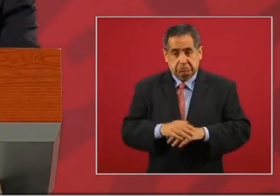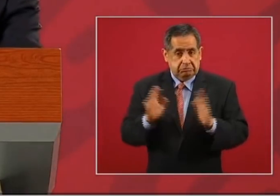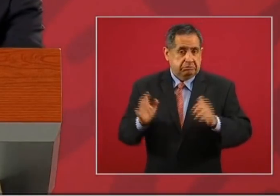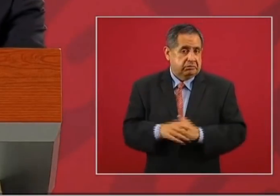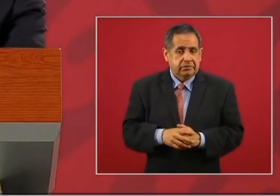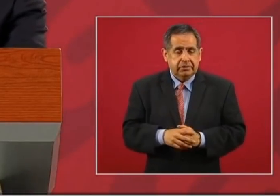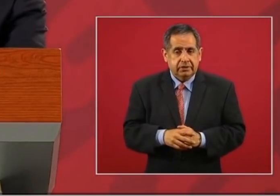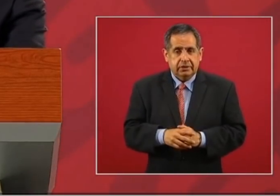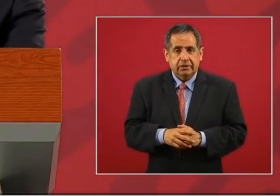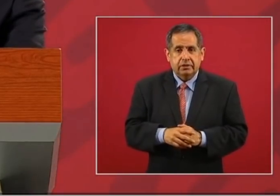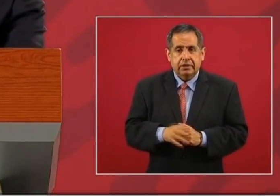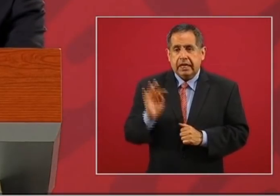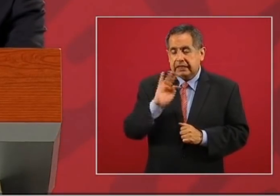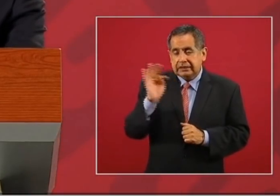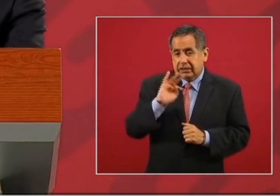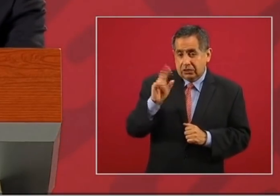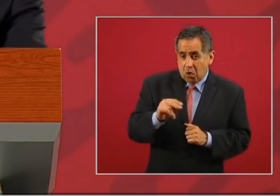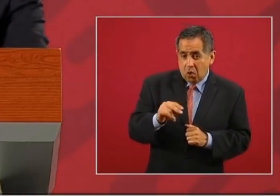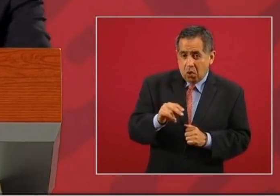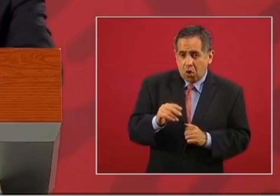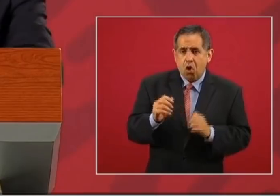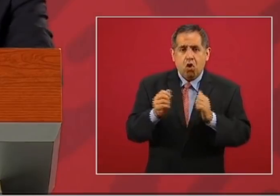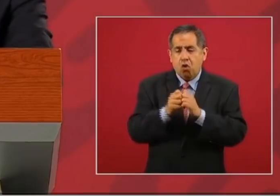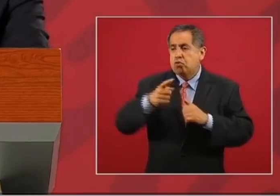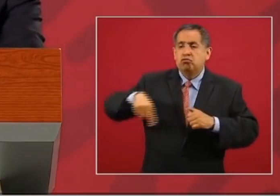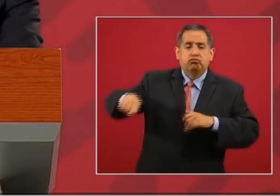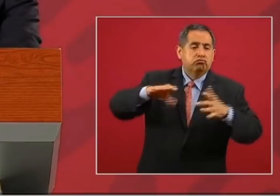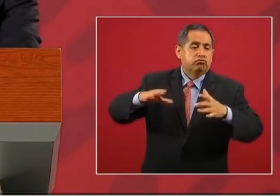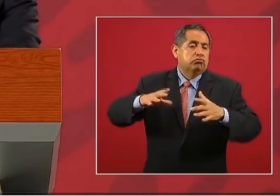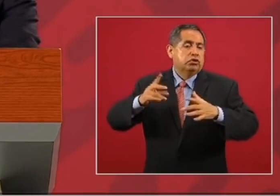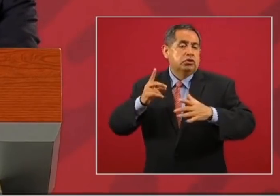Si no, está la posibilidad que lo hagan los legisladores,